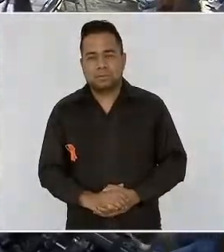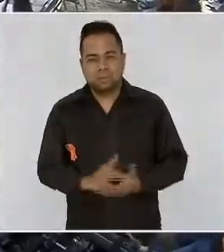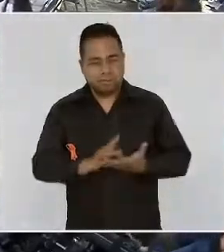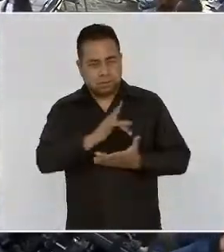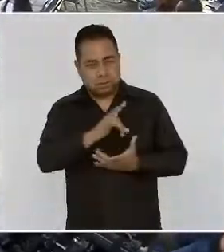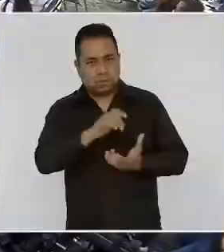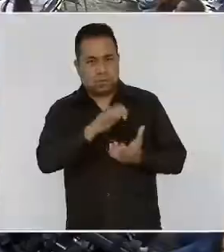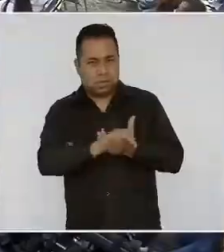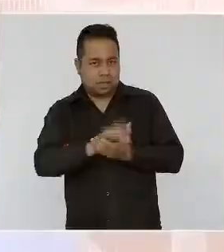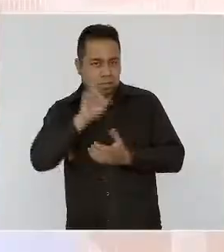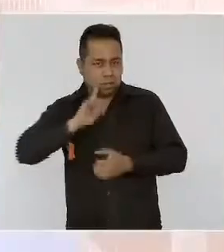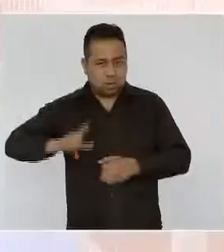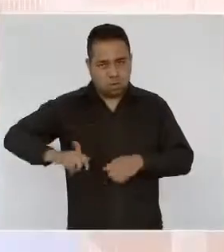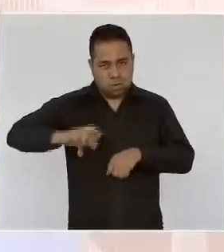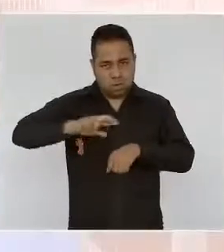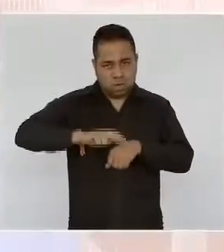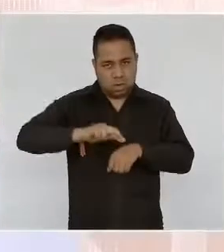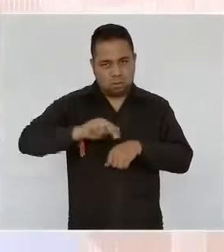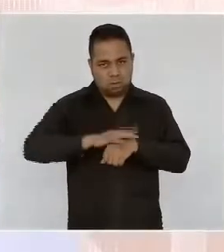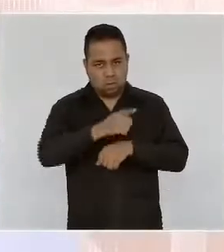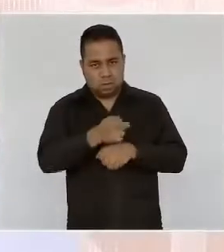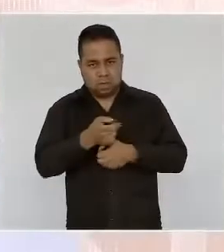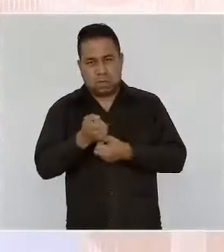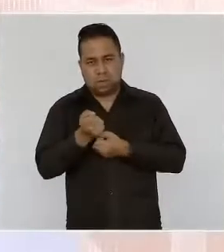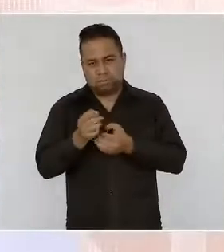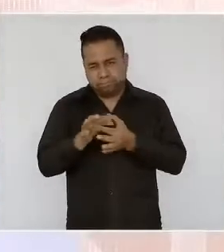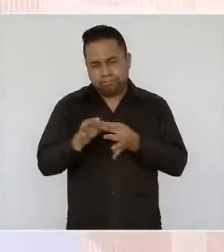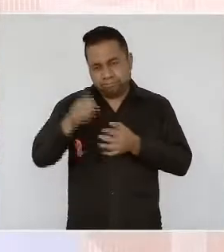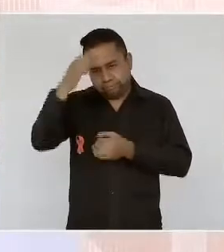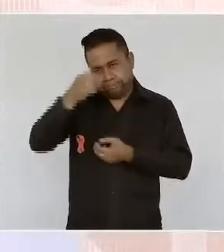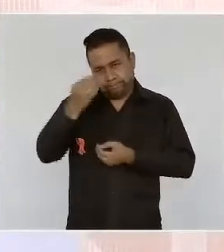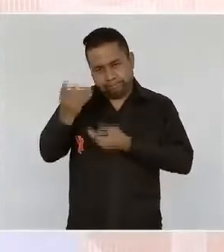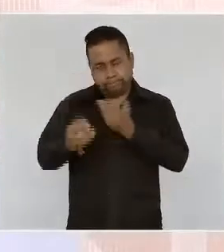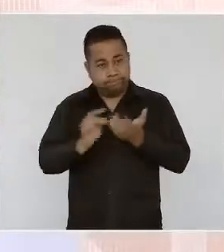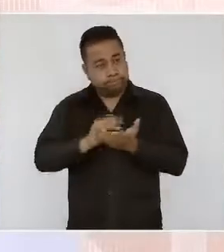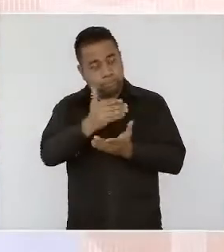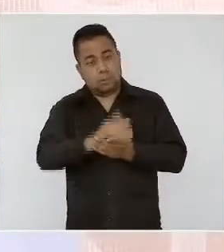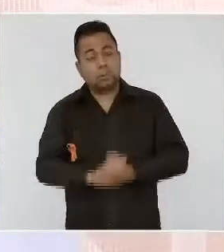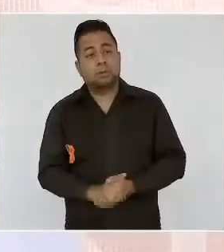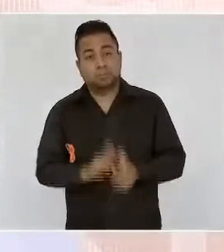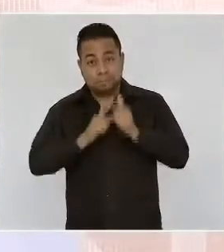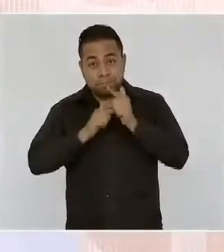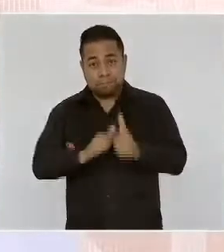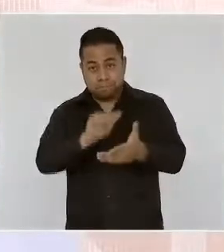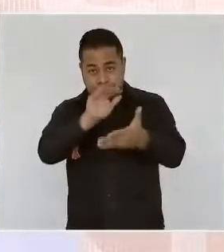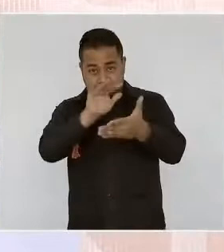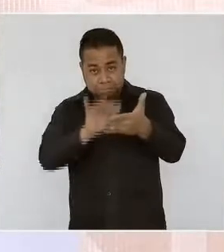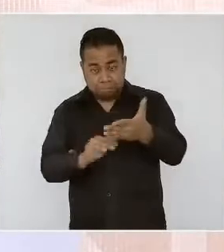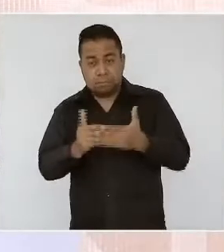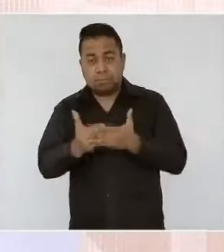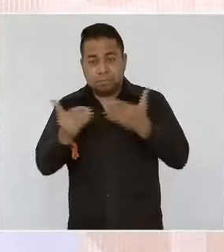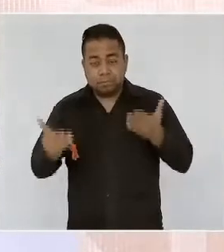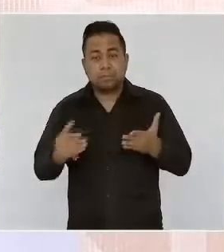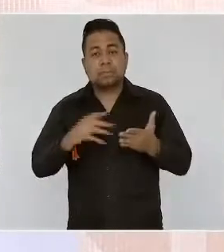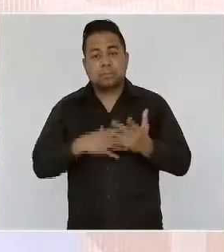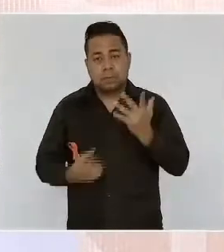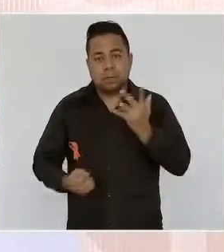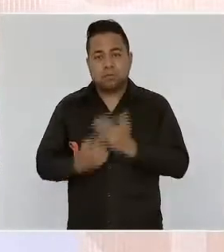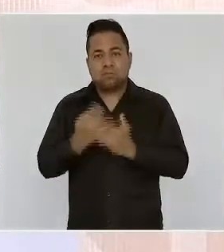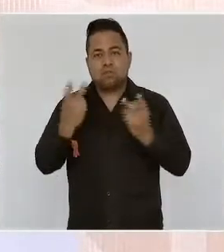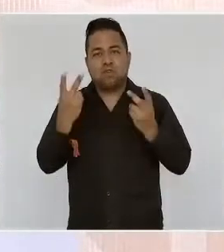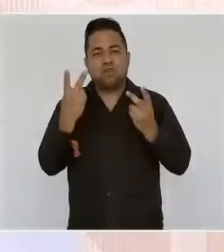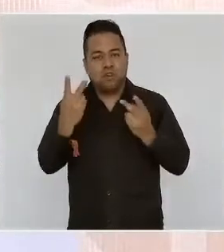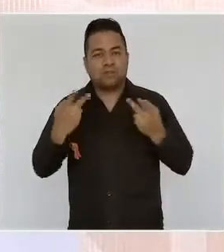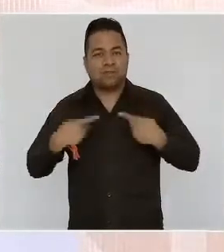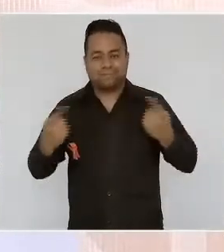Gracias a la esposa del gobernador por compartirnos esto. Muchísimas gracias. Seguimos con la lectura, ahora con un nuevo dueto